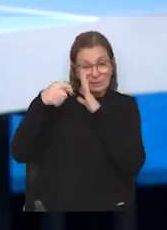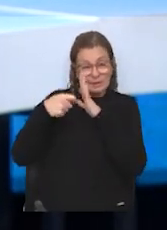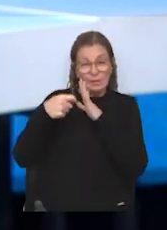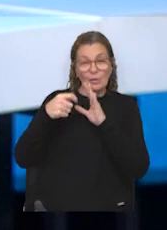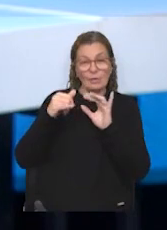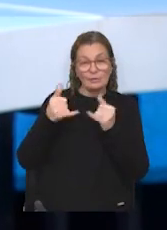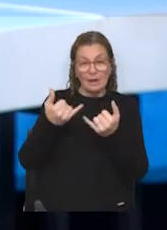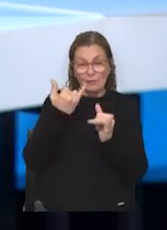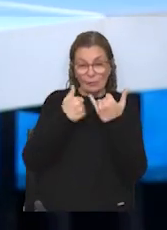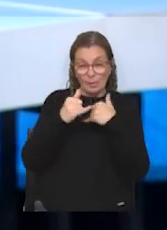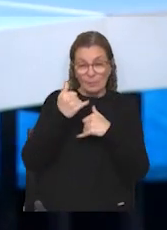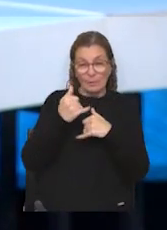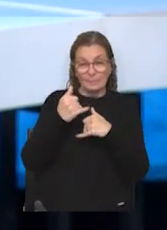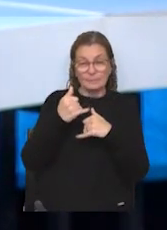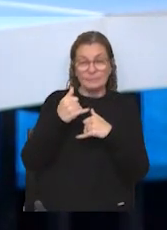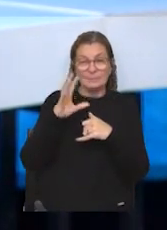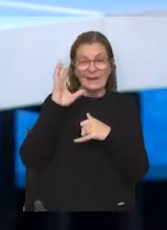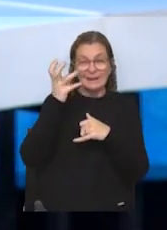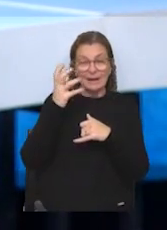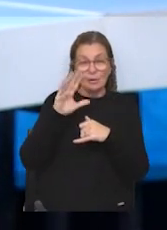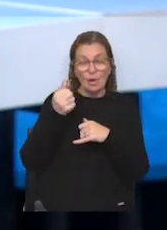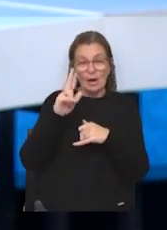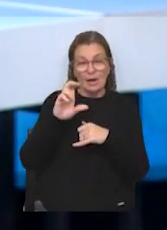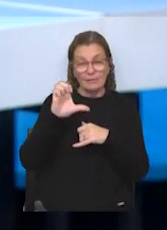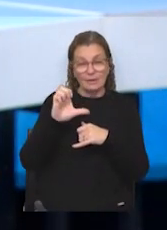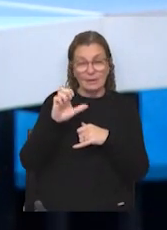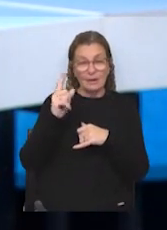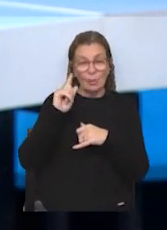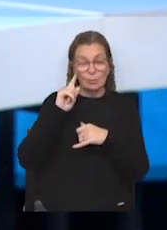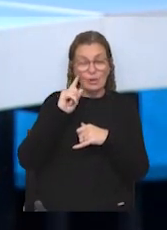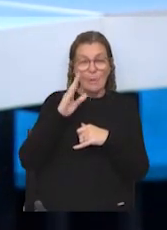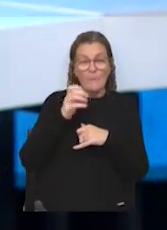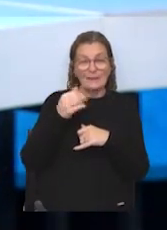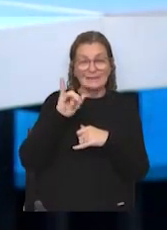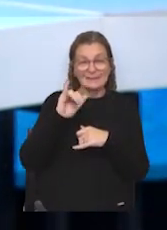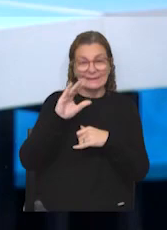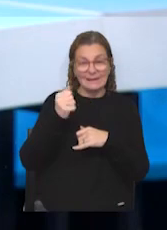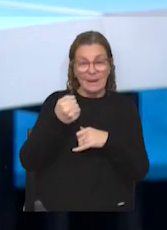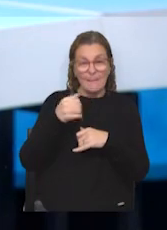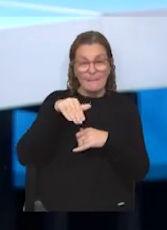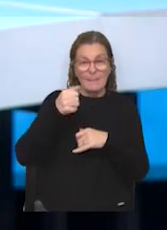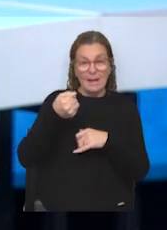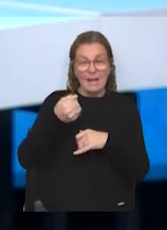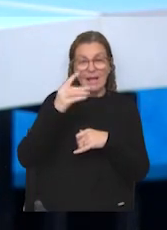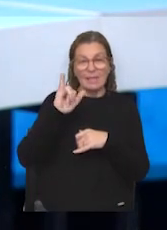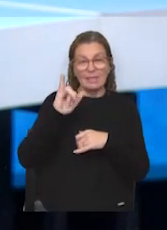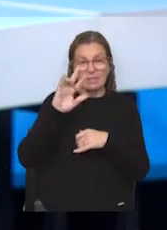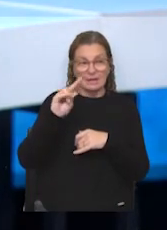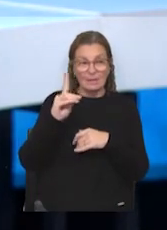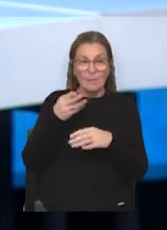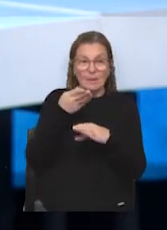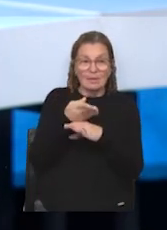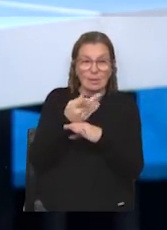ese informe del programa si nos vas de radio carve veíamos y escuchábamos a Patricia Madrid que a través de un pedido de acceso a la información